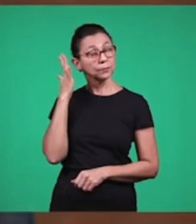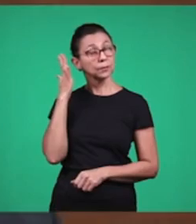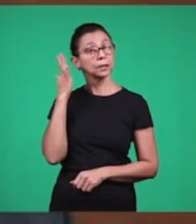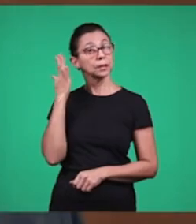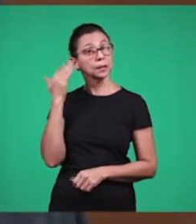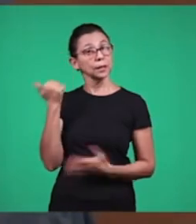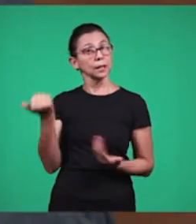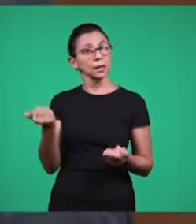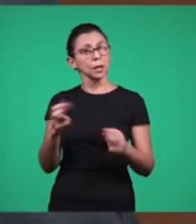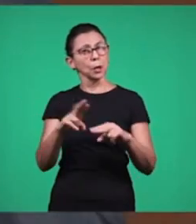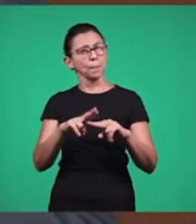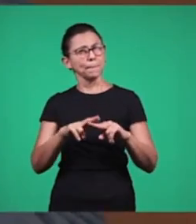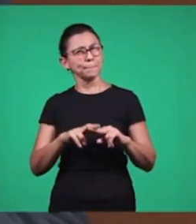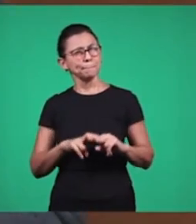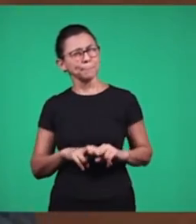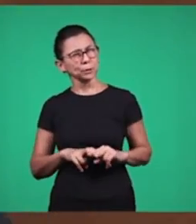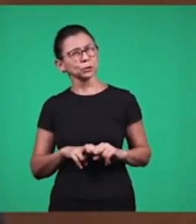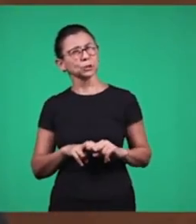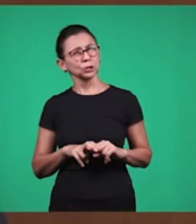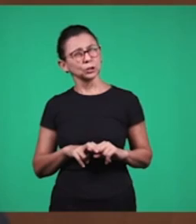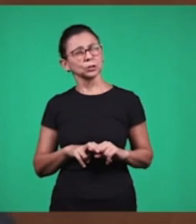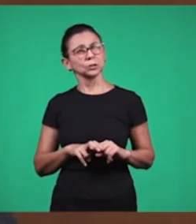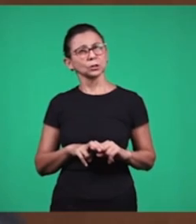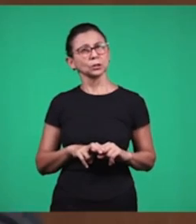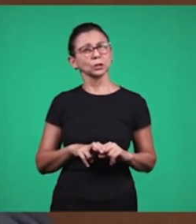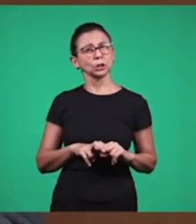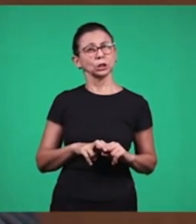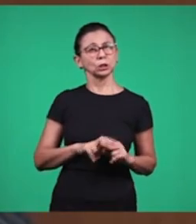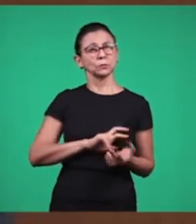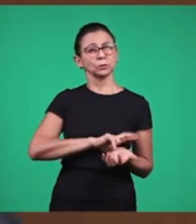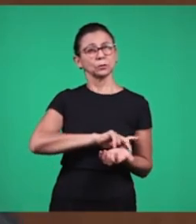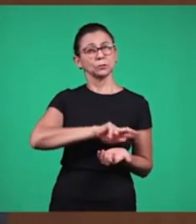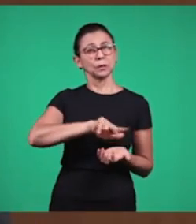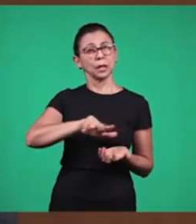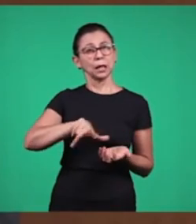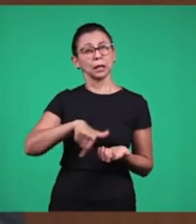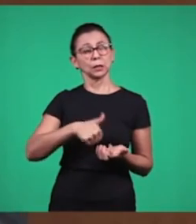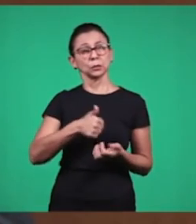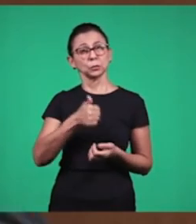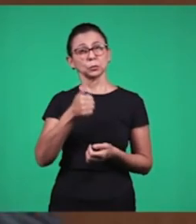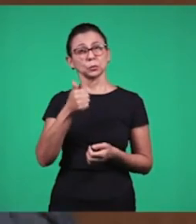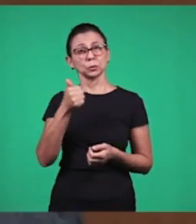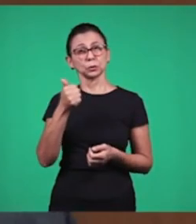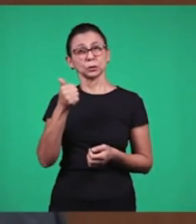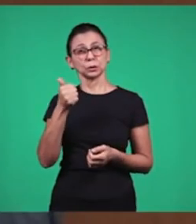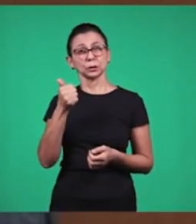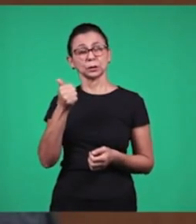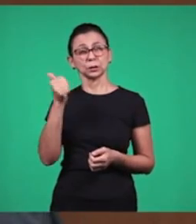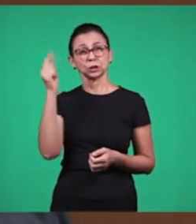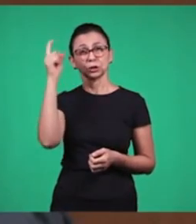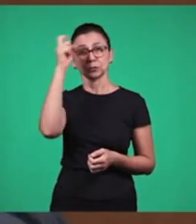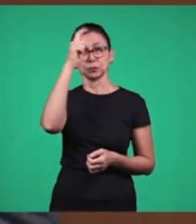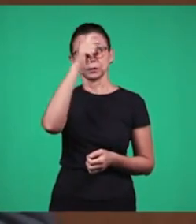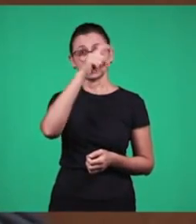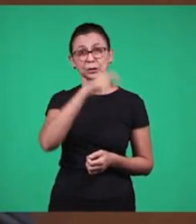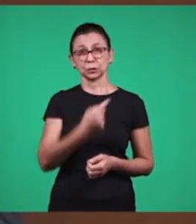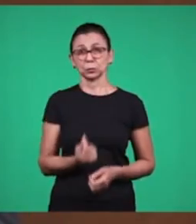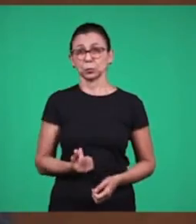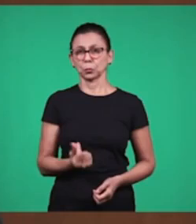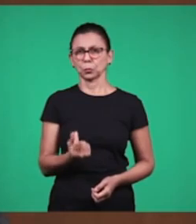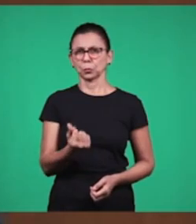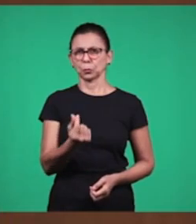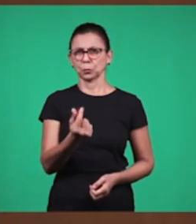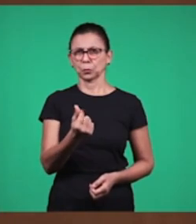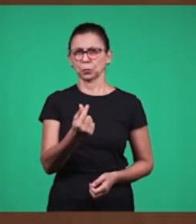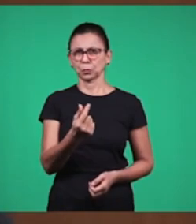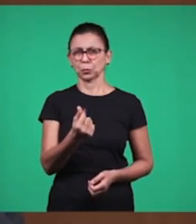por cuenta de recientes y grandes dificultades financieras, esta pareja comenzó a